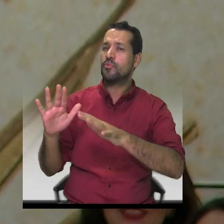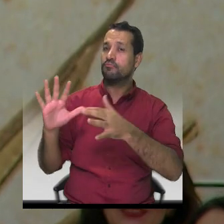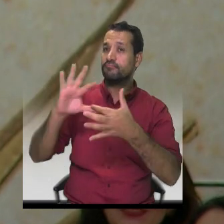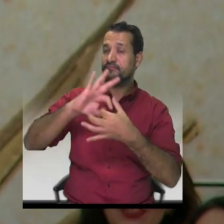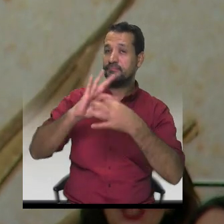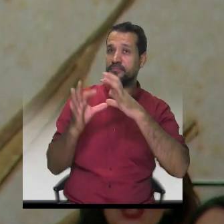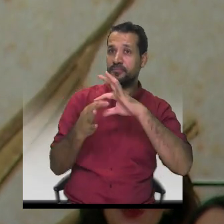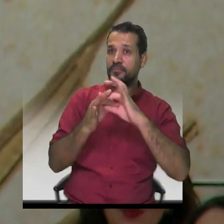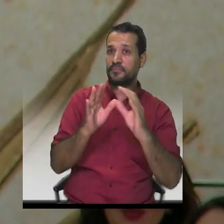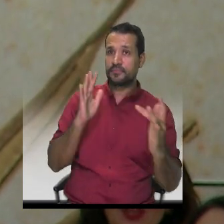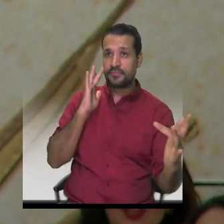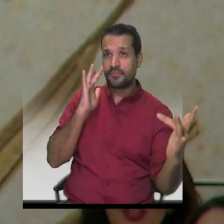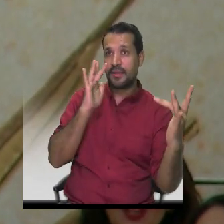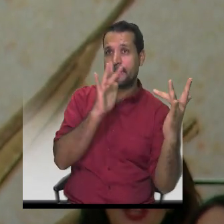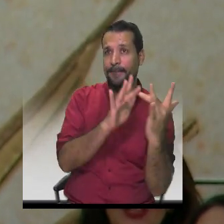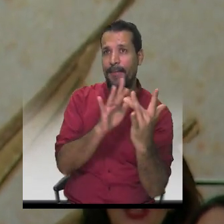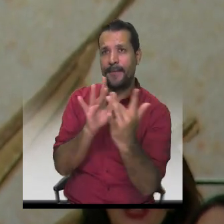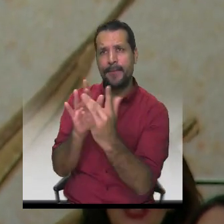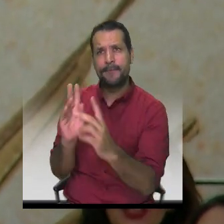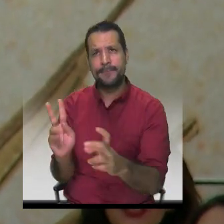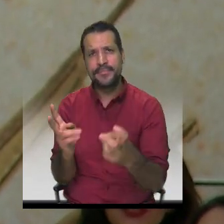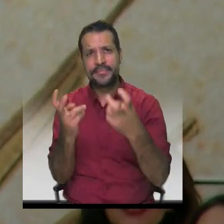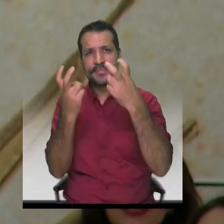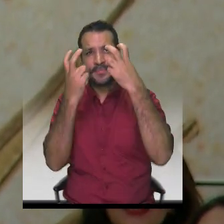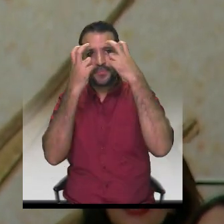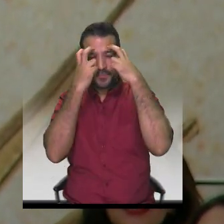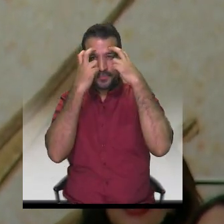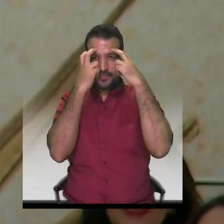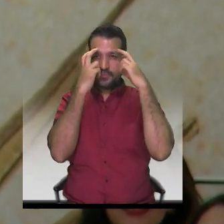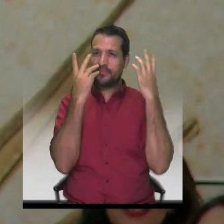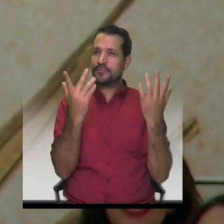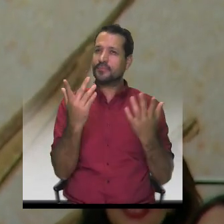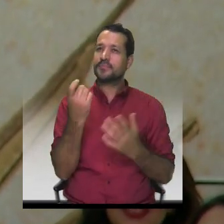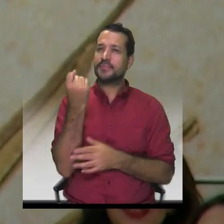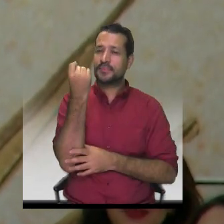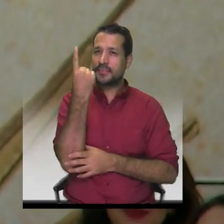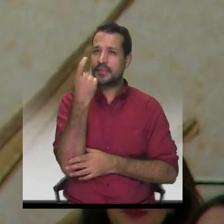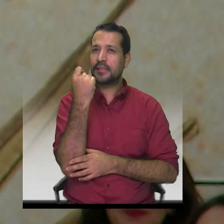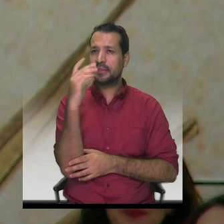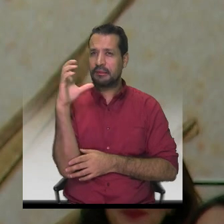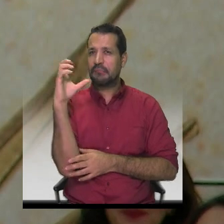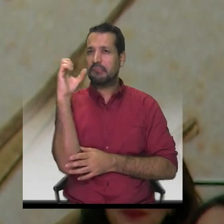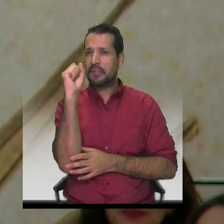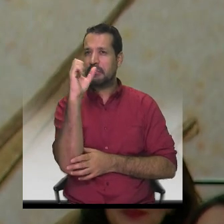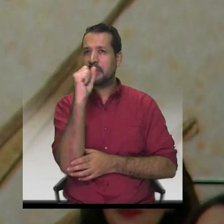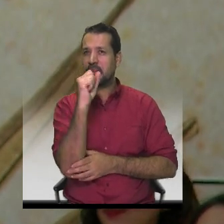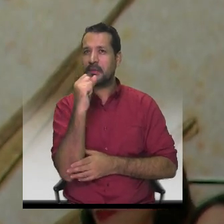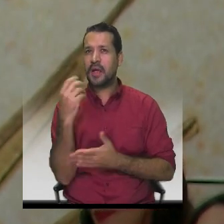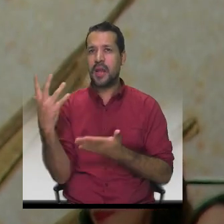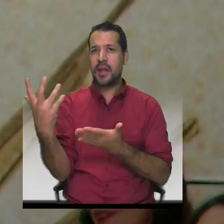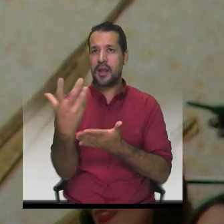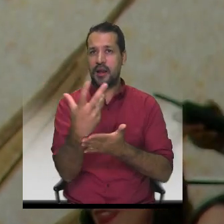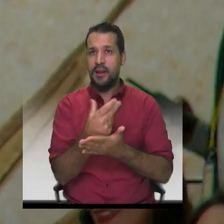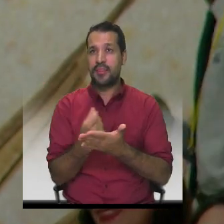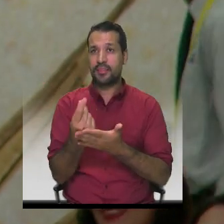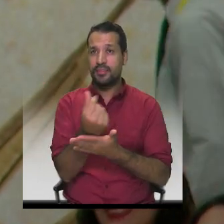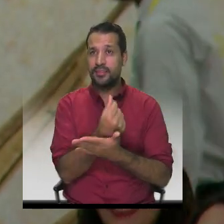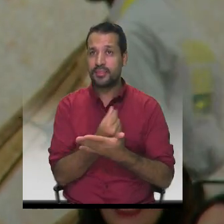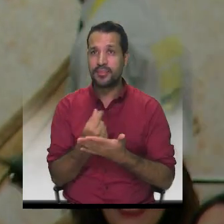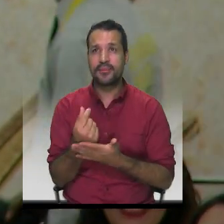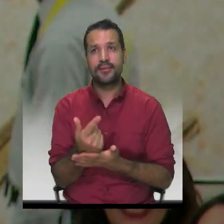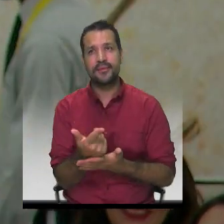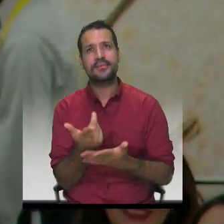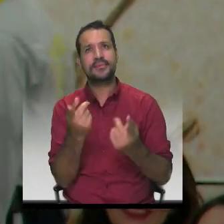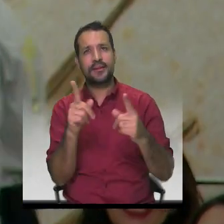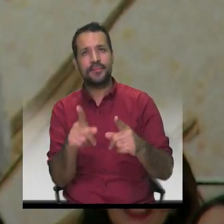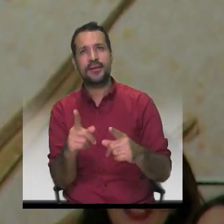a poder tener más conocimientos, pero también entendimiento, mayores recursos, pero también mayor sabiduría